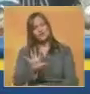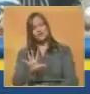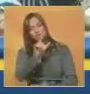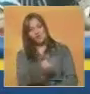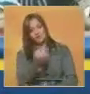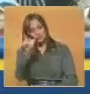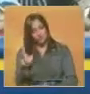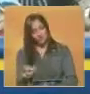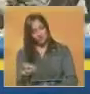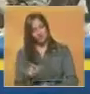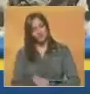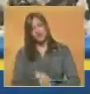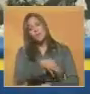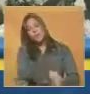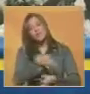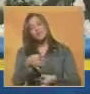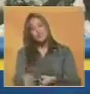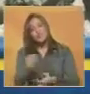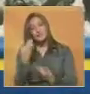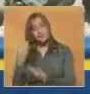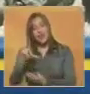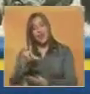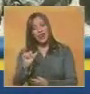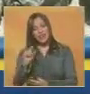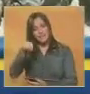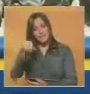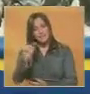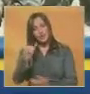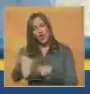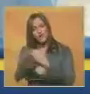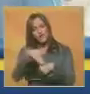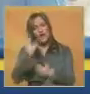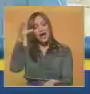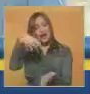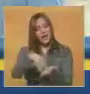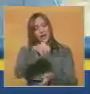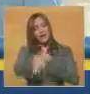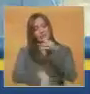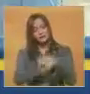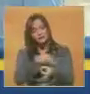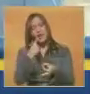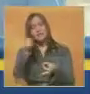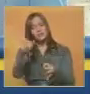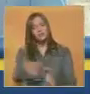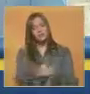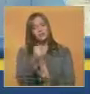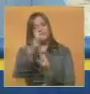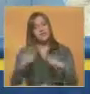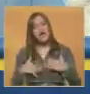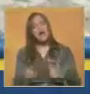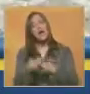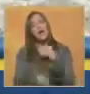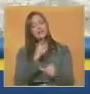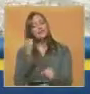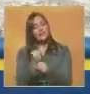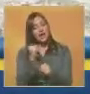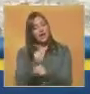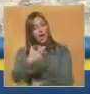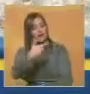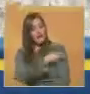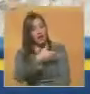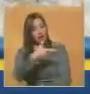personas desde el municipio lam el gobernador del estado de aragua Rafael icea informó que representantes del sector salud realizan jornadas de